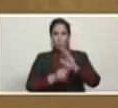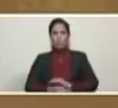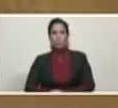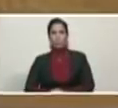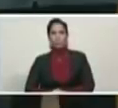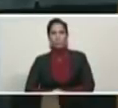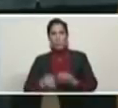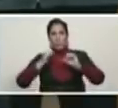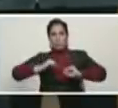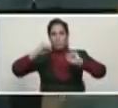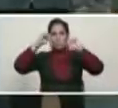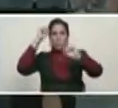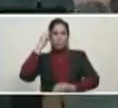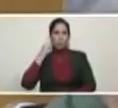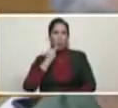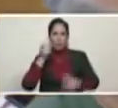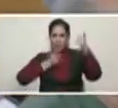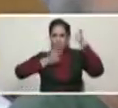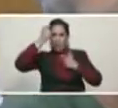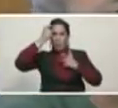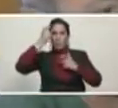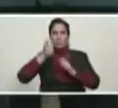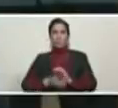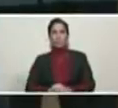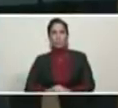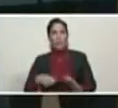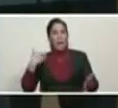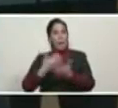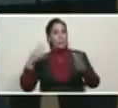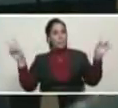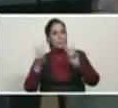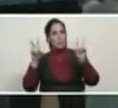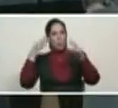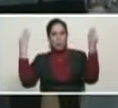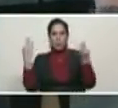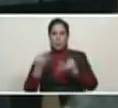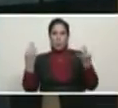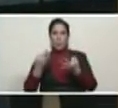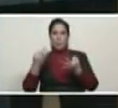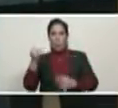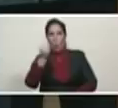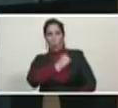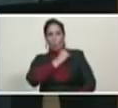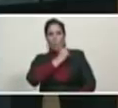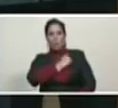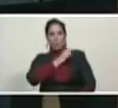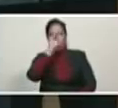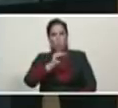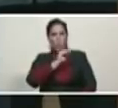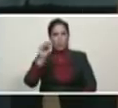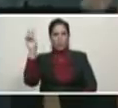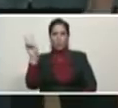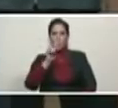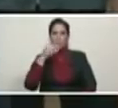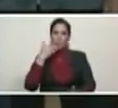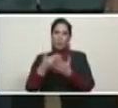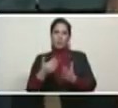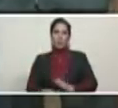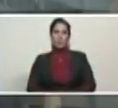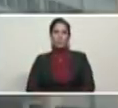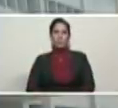¡Y que viva Bolívar y Chávez! ¡Que viva! ¡Hasta la victoria siempre, compatriota! ¡Que Dios bendiga a Venezuela! ¡Muchas gracias!